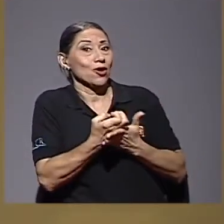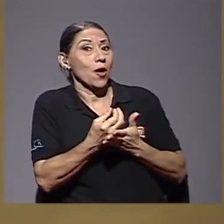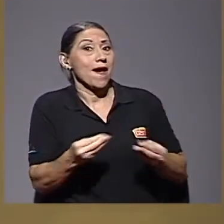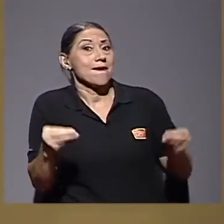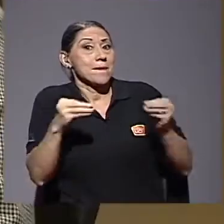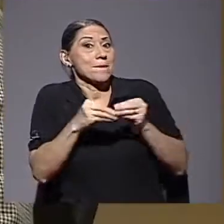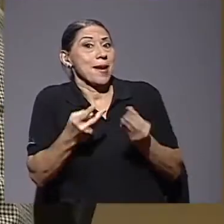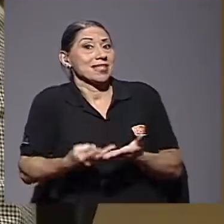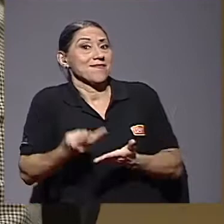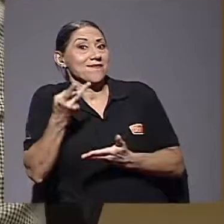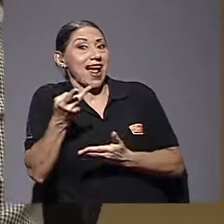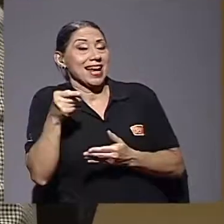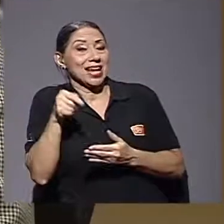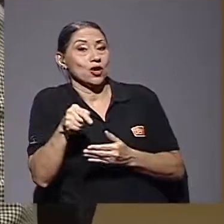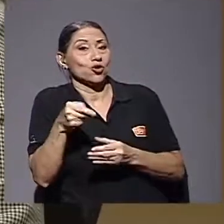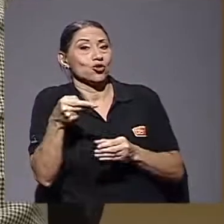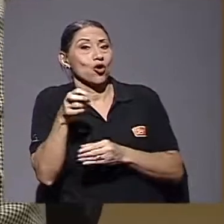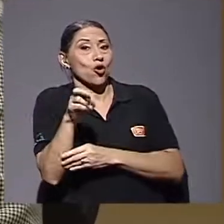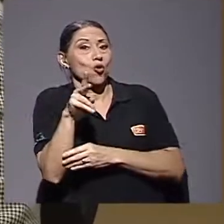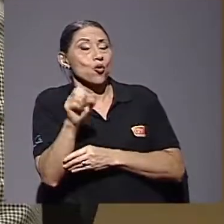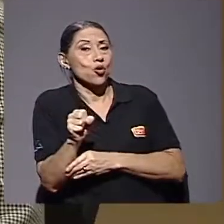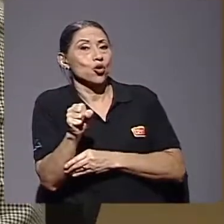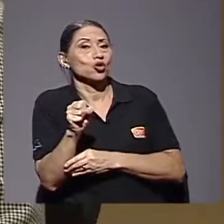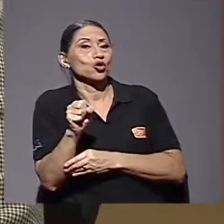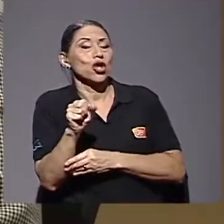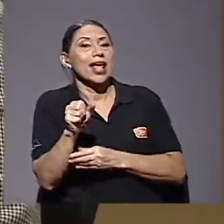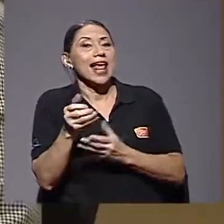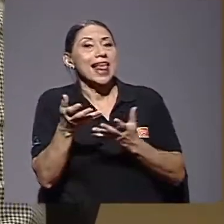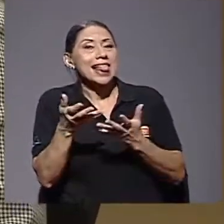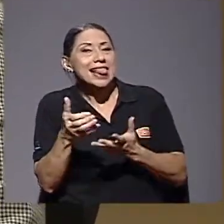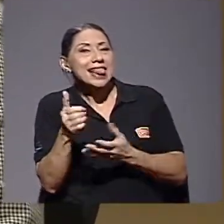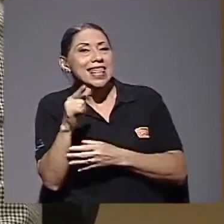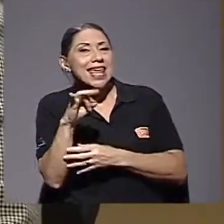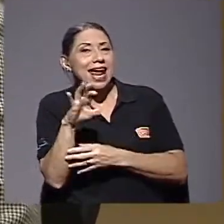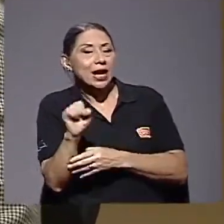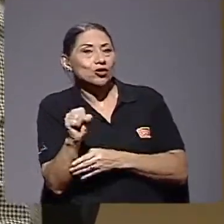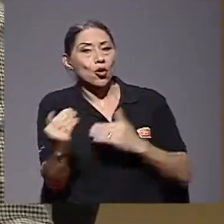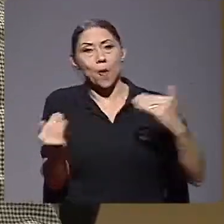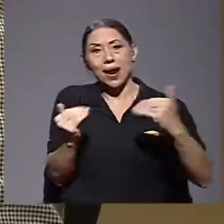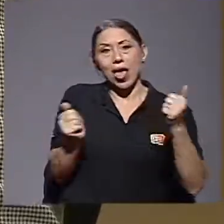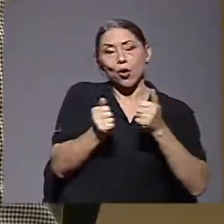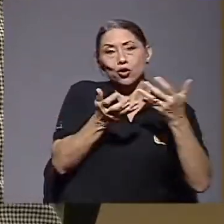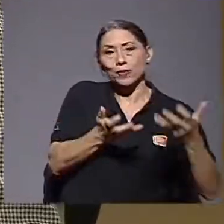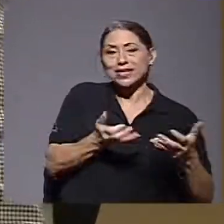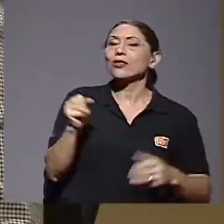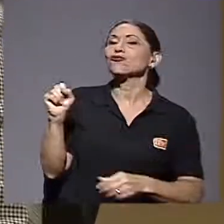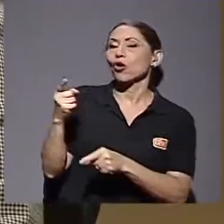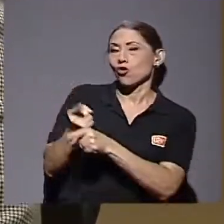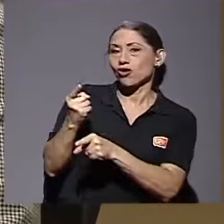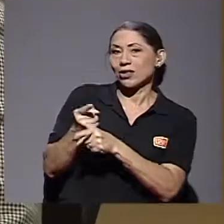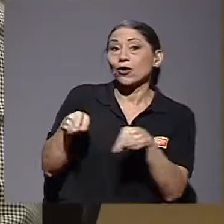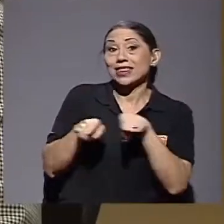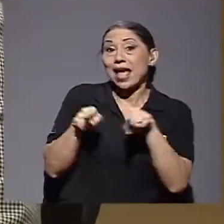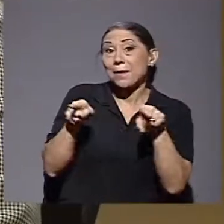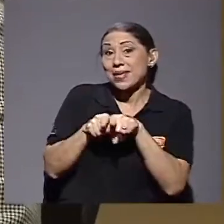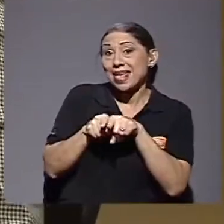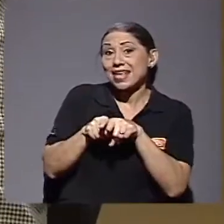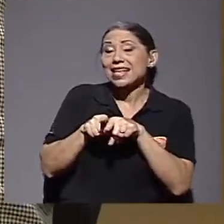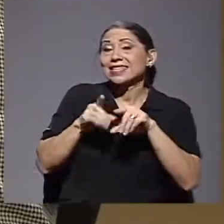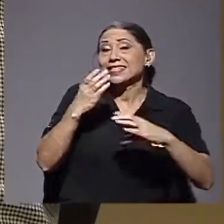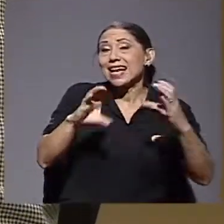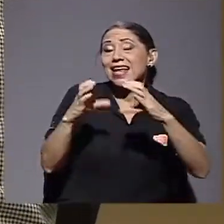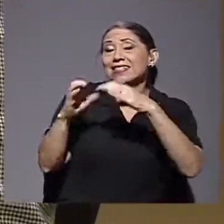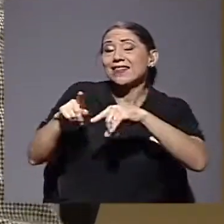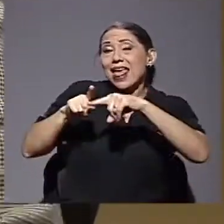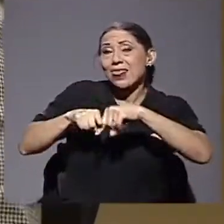crudos pesados. Correcto, ¿verdad? correcto. Y también se clasifica el crudo con base en su contenido de azufre. Entonces,